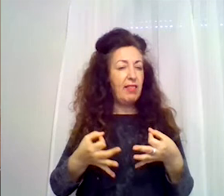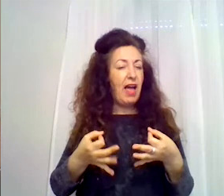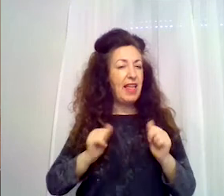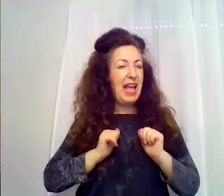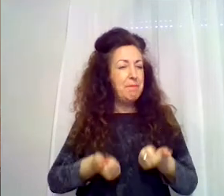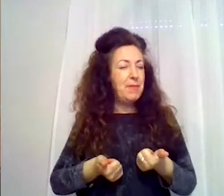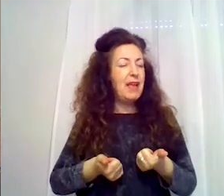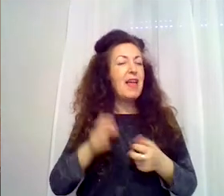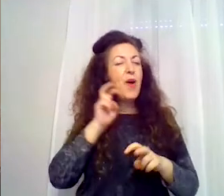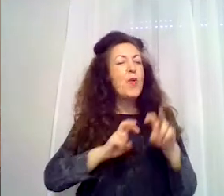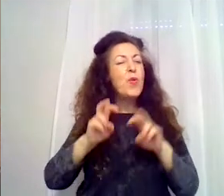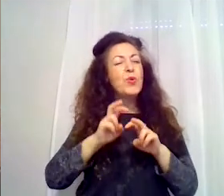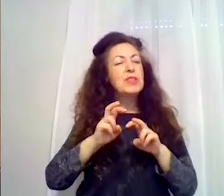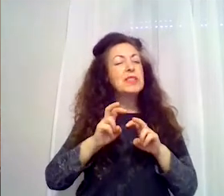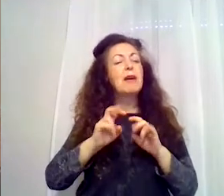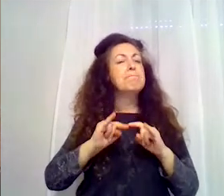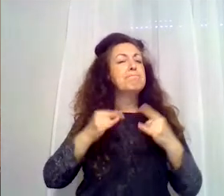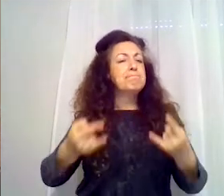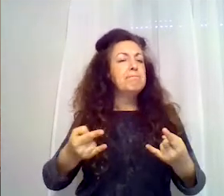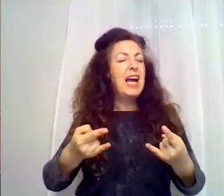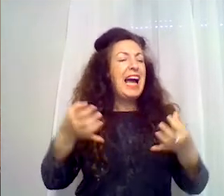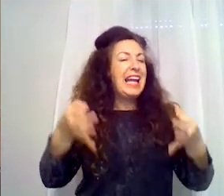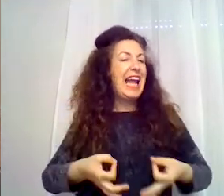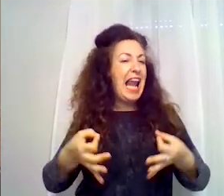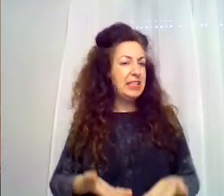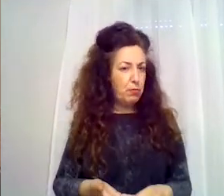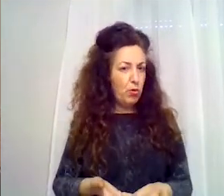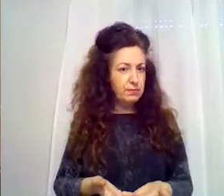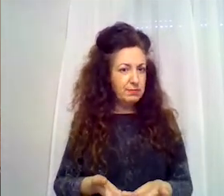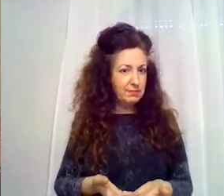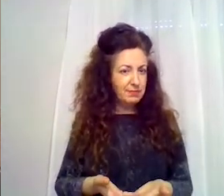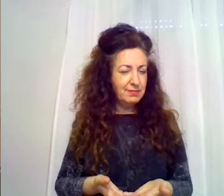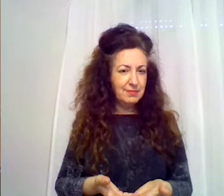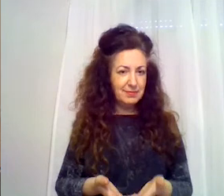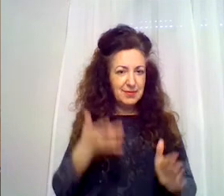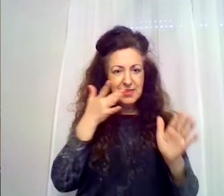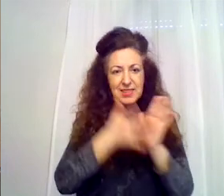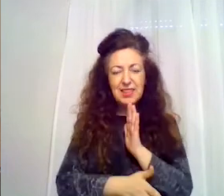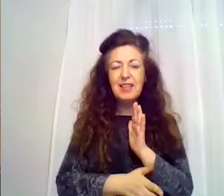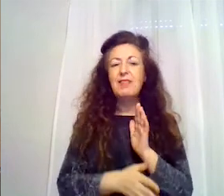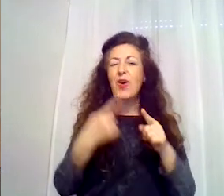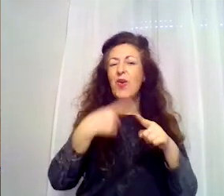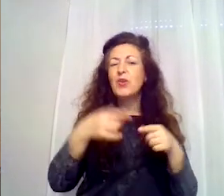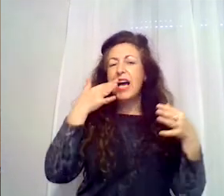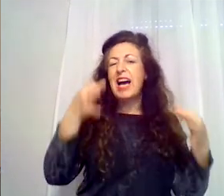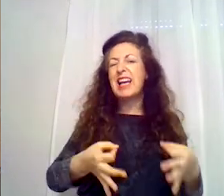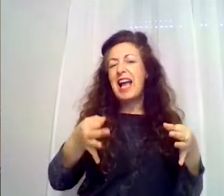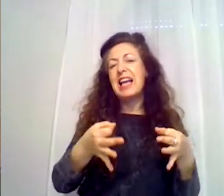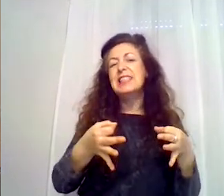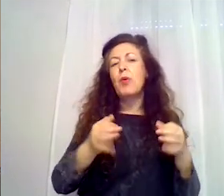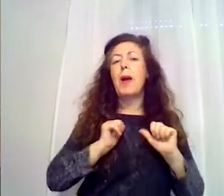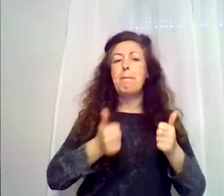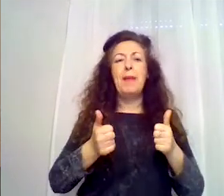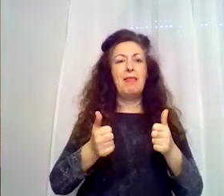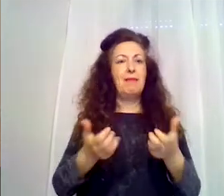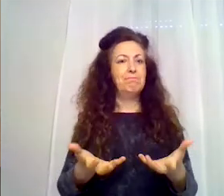argumentos para... Realmente no hay ninguna idea lo suficientemente gruesa, potente, que demuestre una cosa